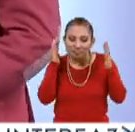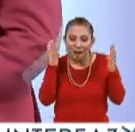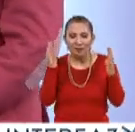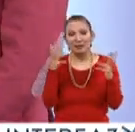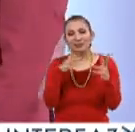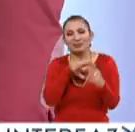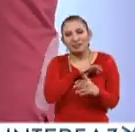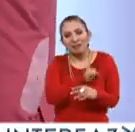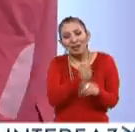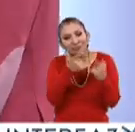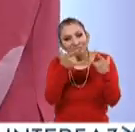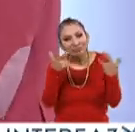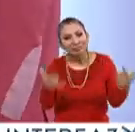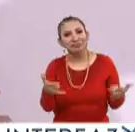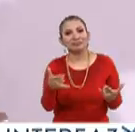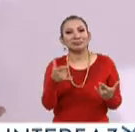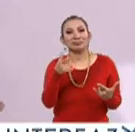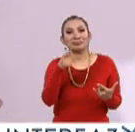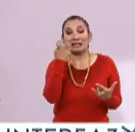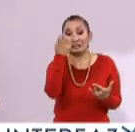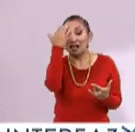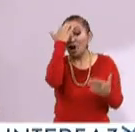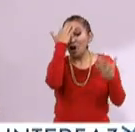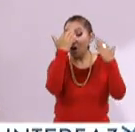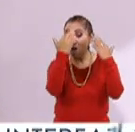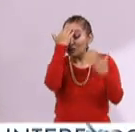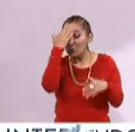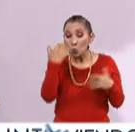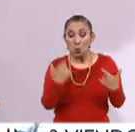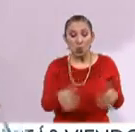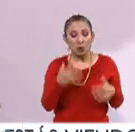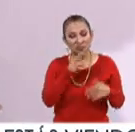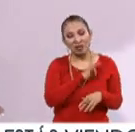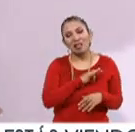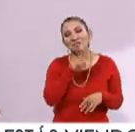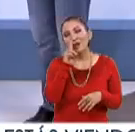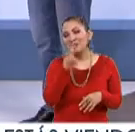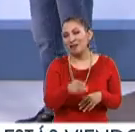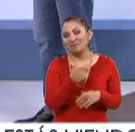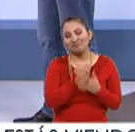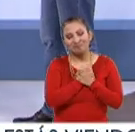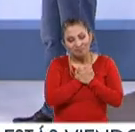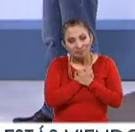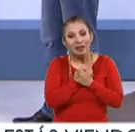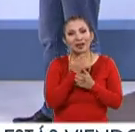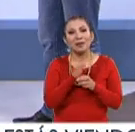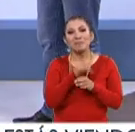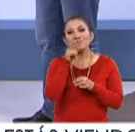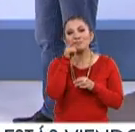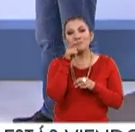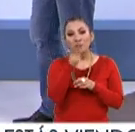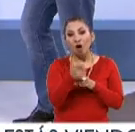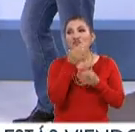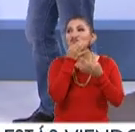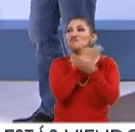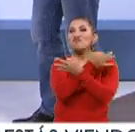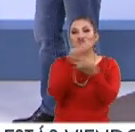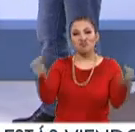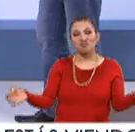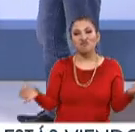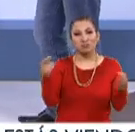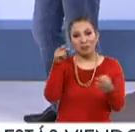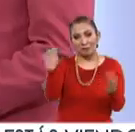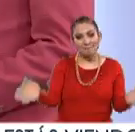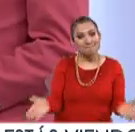y apasionante anécdota y este conocimiento que pues lo felicitamos de todo corazón por haberlo difundido y